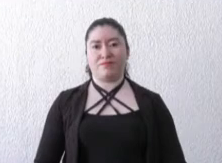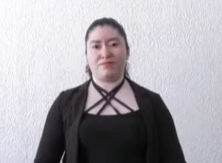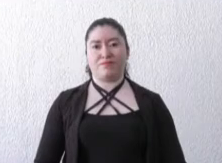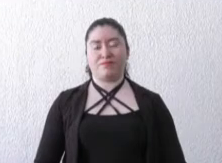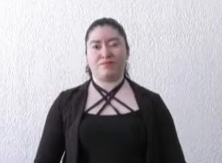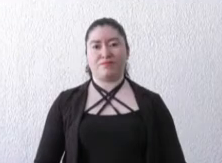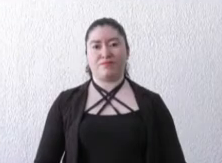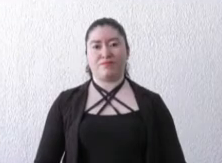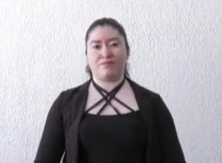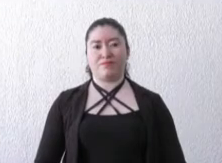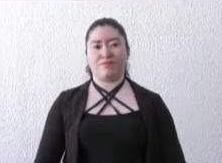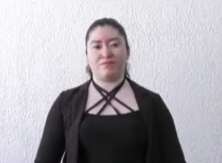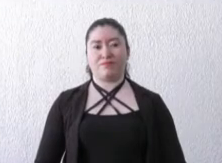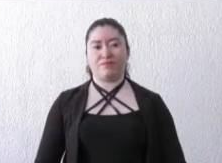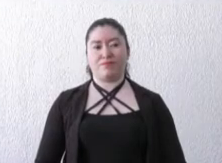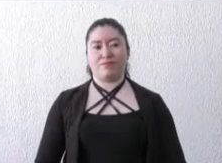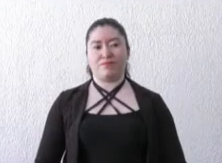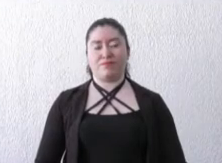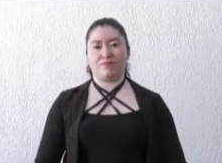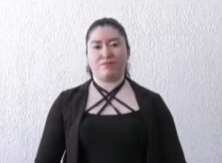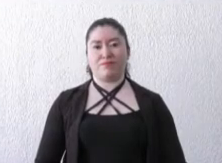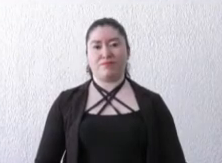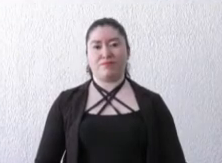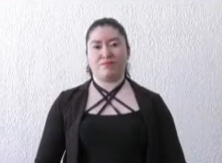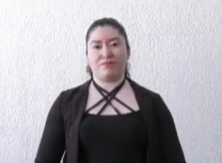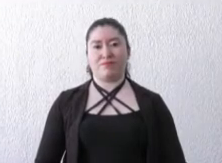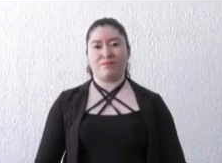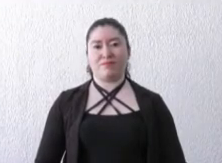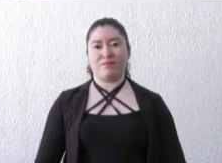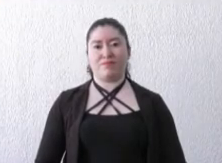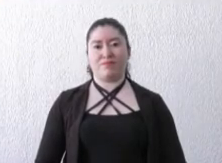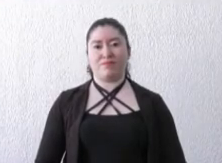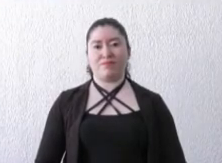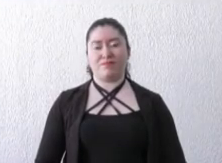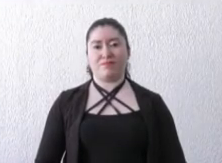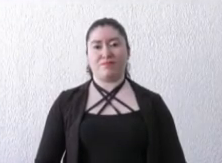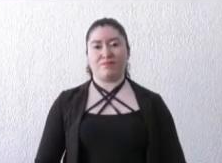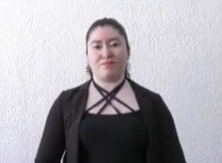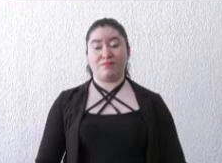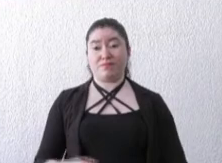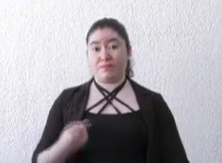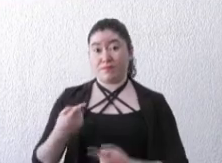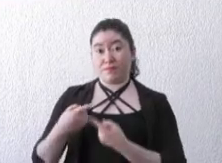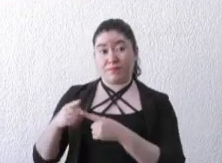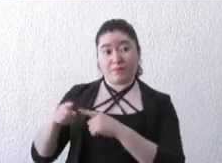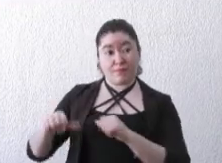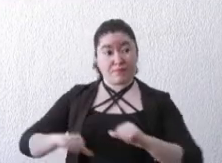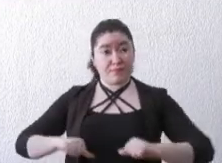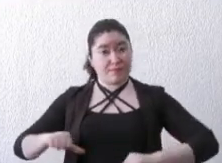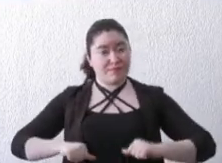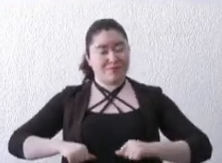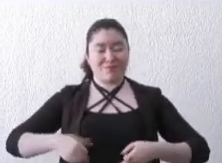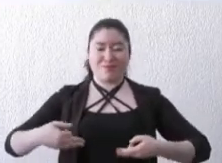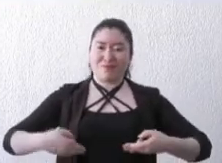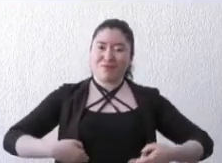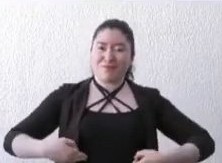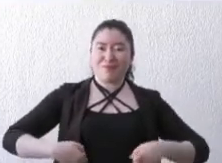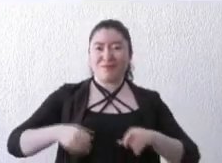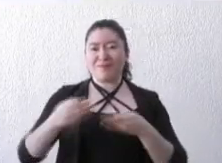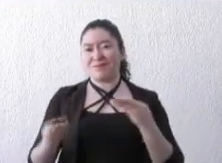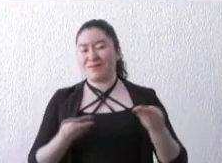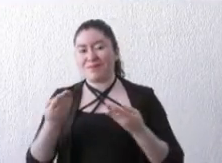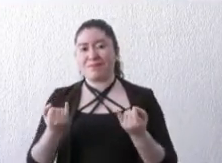El Faro Cosmos es un nuevo espacio cultural dedicado a la formación en disciplinas teatrales y dancísticas, con énfasis en las